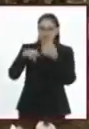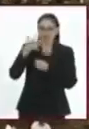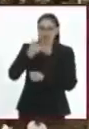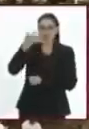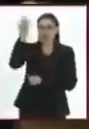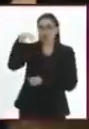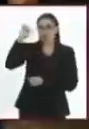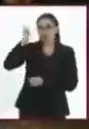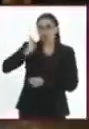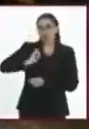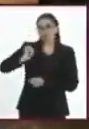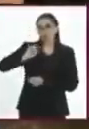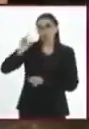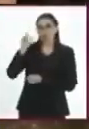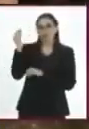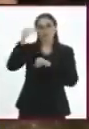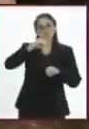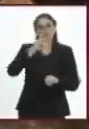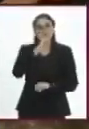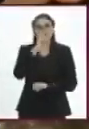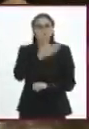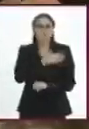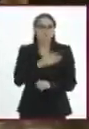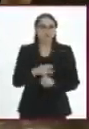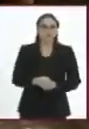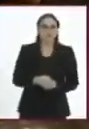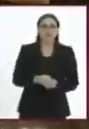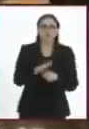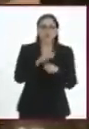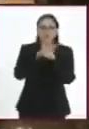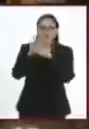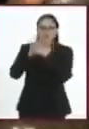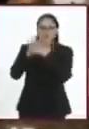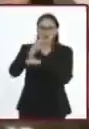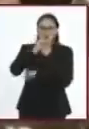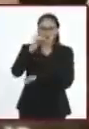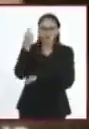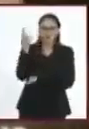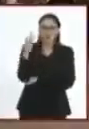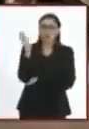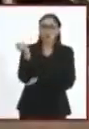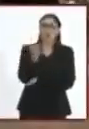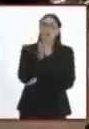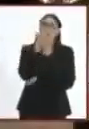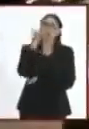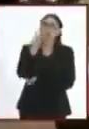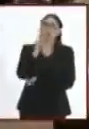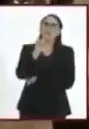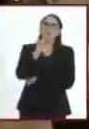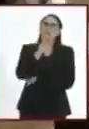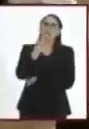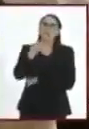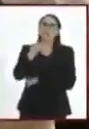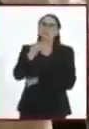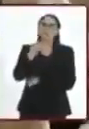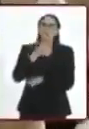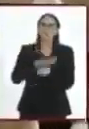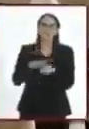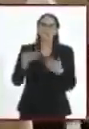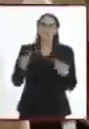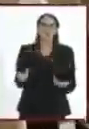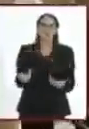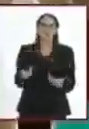virreinal. ¿Qué expresiones actuales son parte de la herencia cultural del virreinato? Te invito a echar un vistazo a